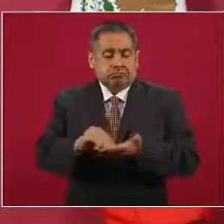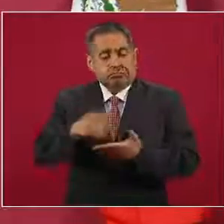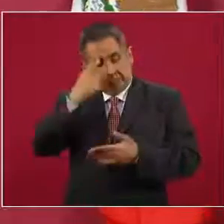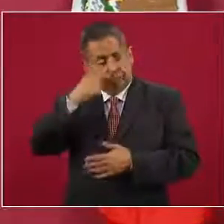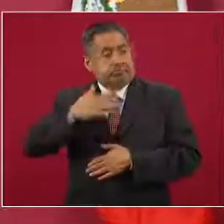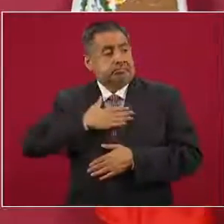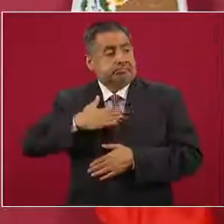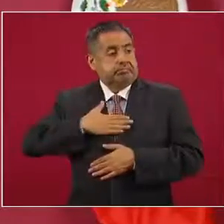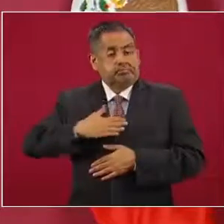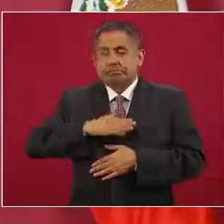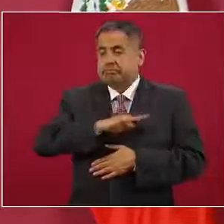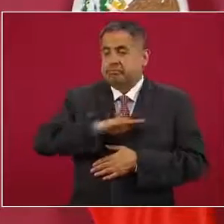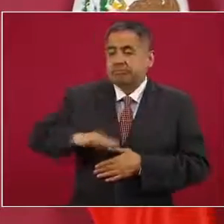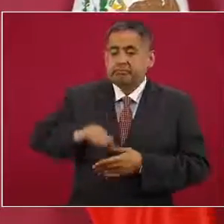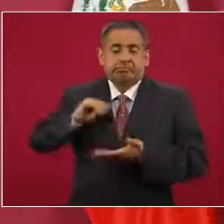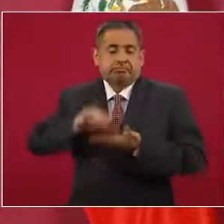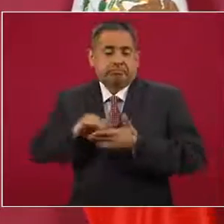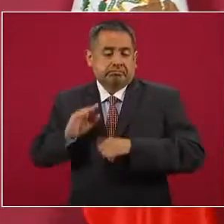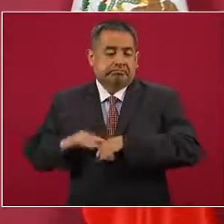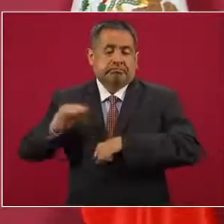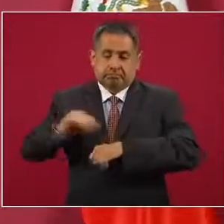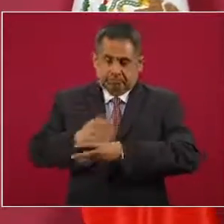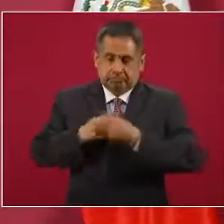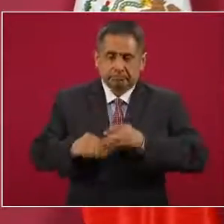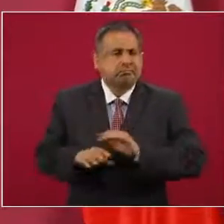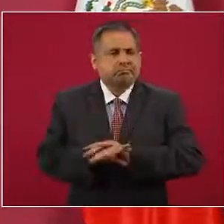dar esto, me vas a dar lo otro.